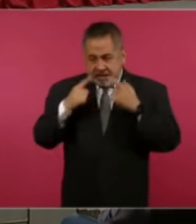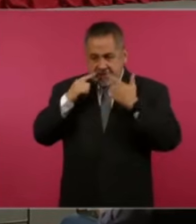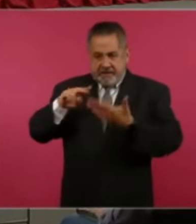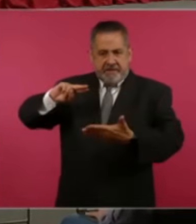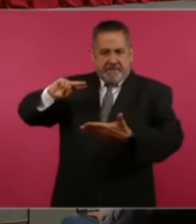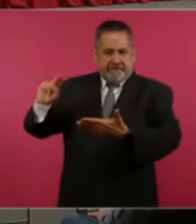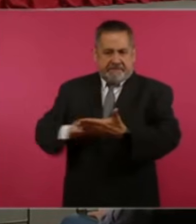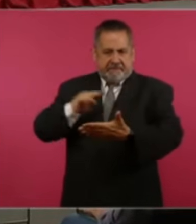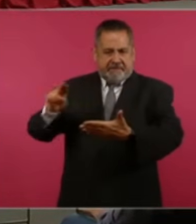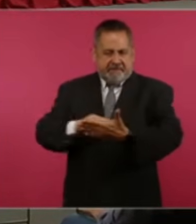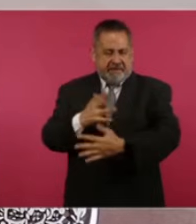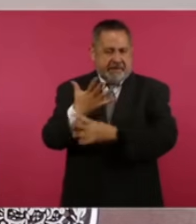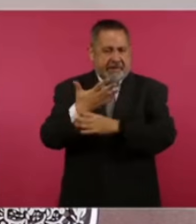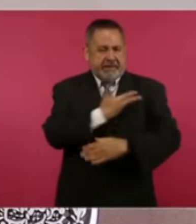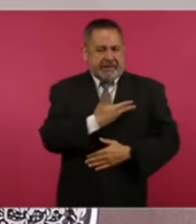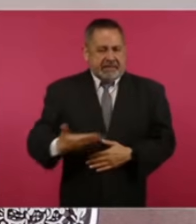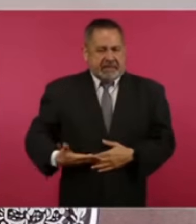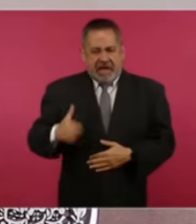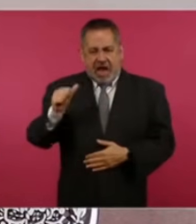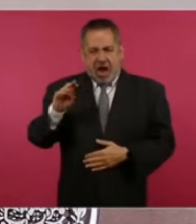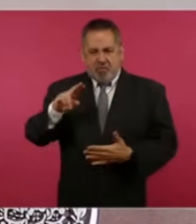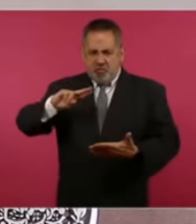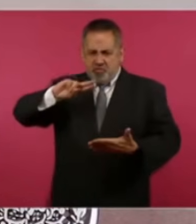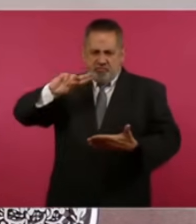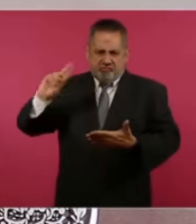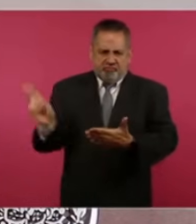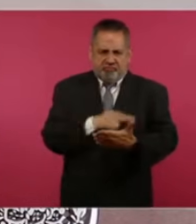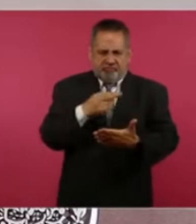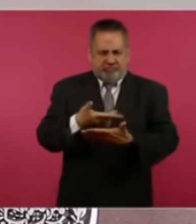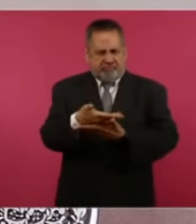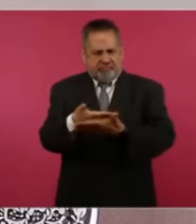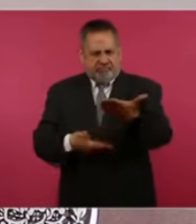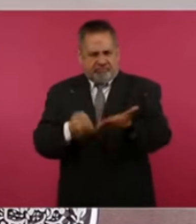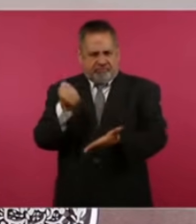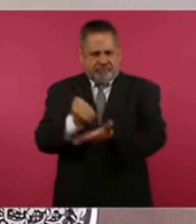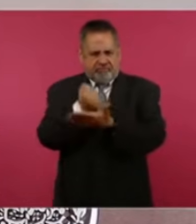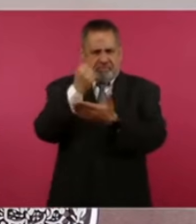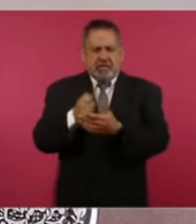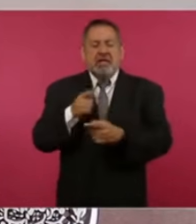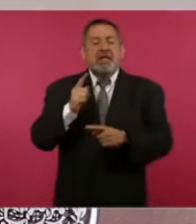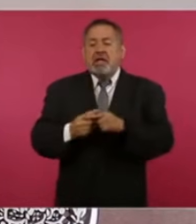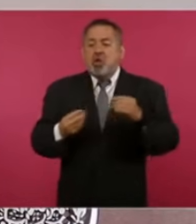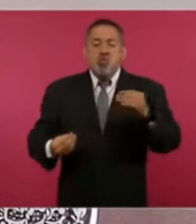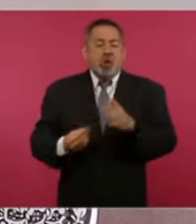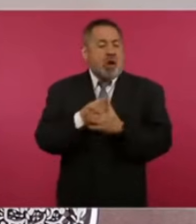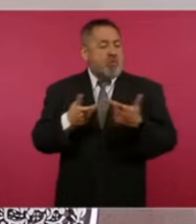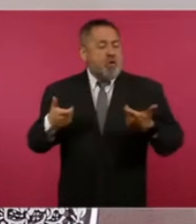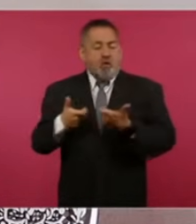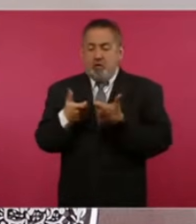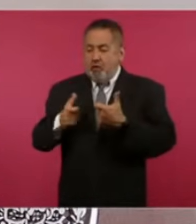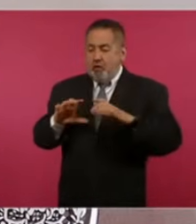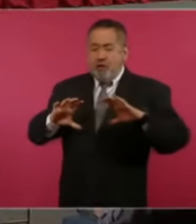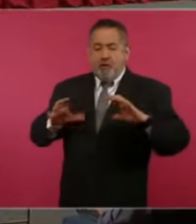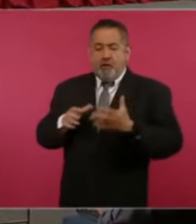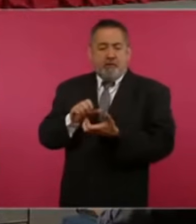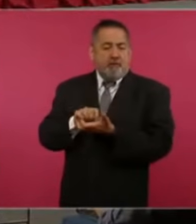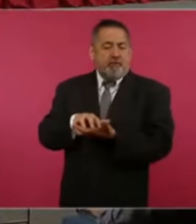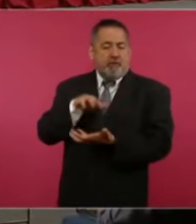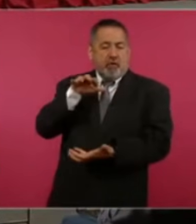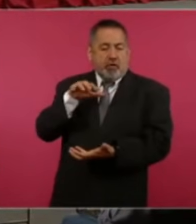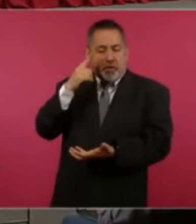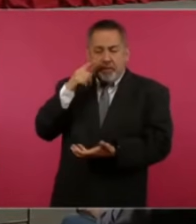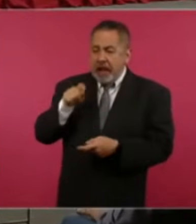del presidente Andrés Manuel López Obrador del decreto que crea el Fondo de Pensiones para el